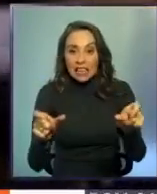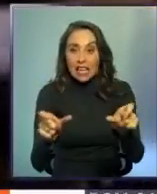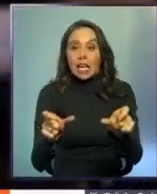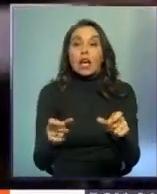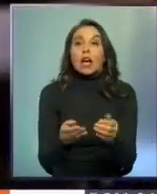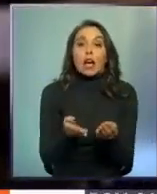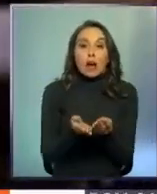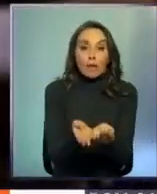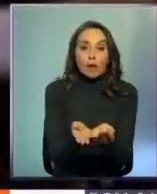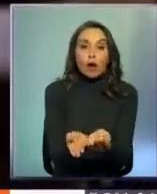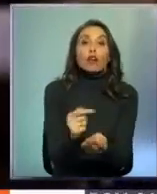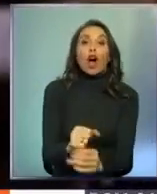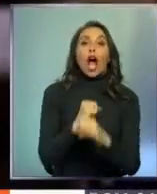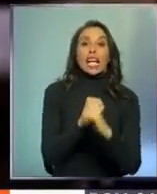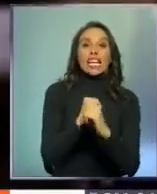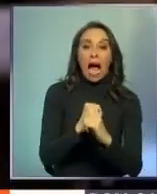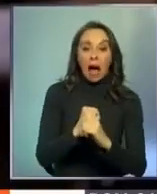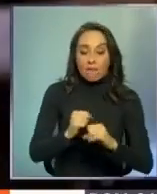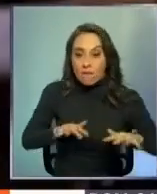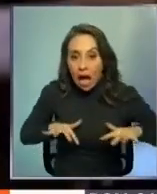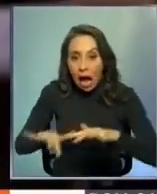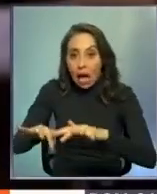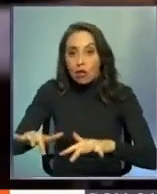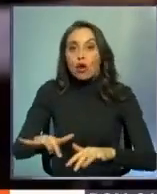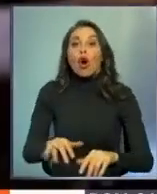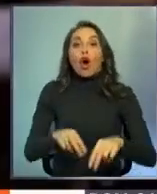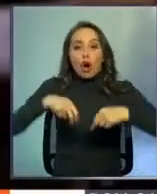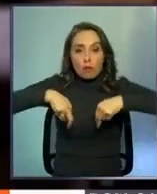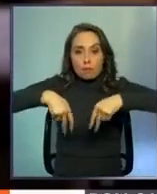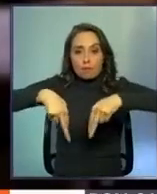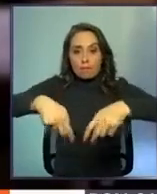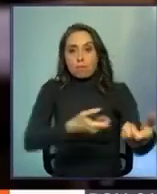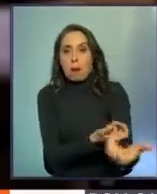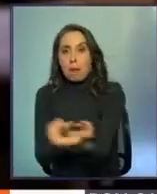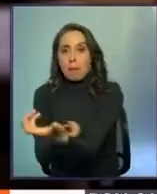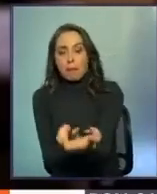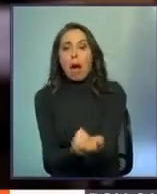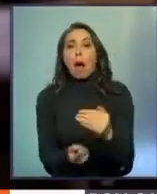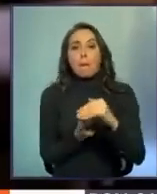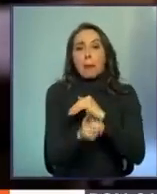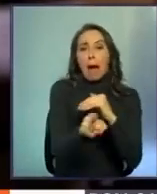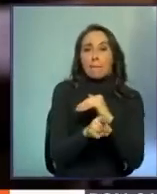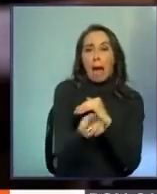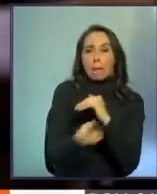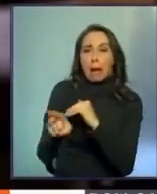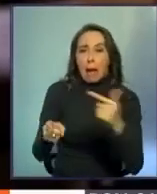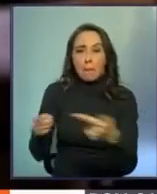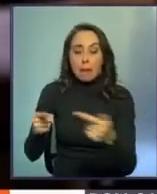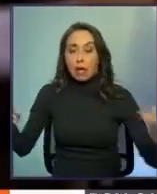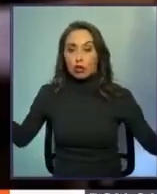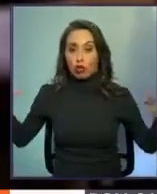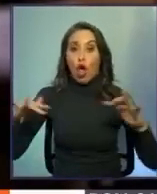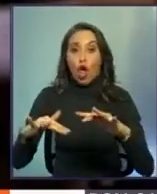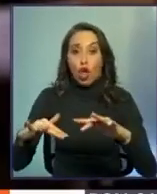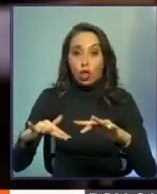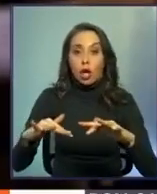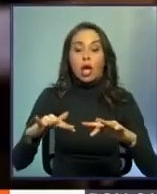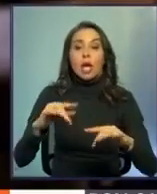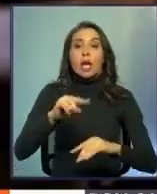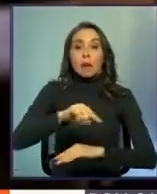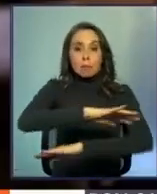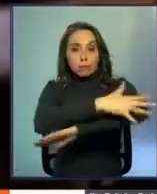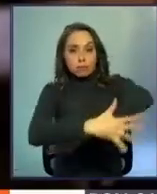combinarlos con caballos, artillería y tropa. Esto permite sortear las dificultades de la